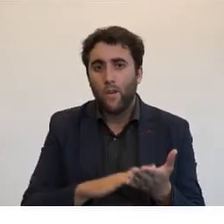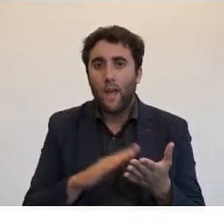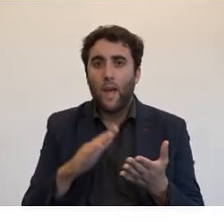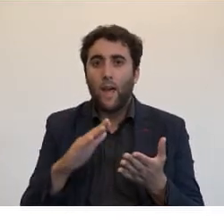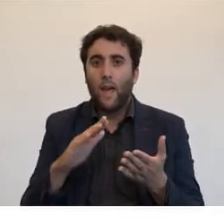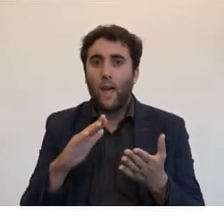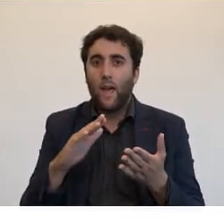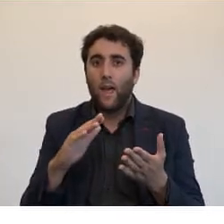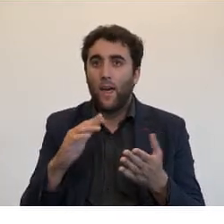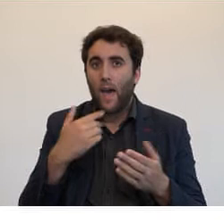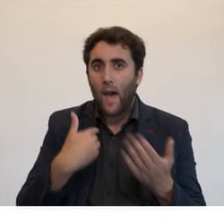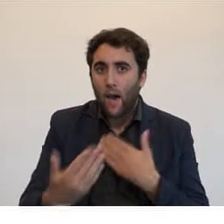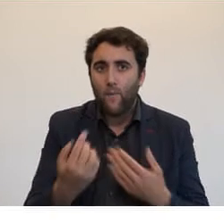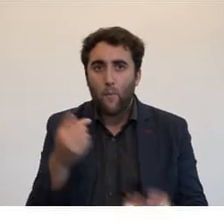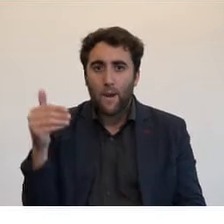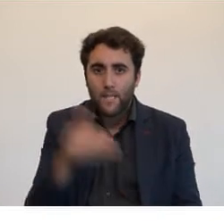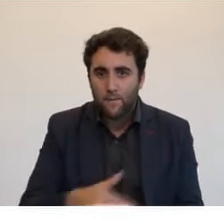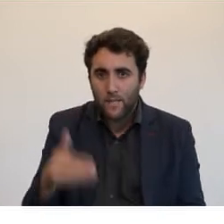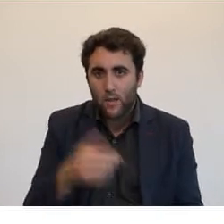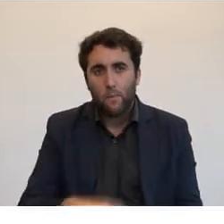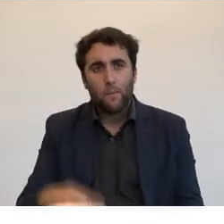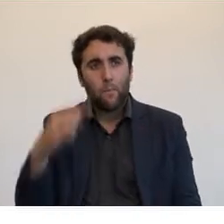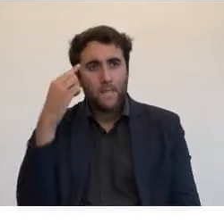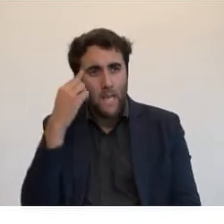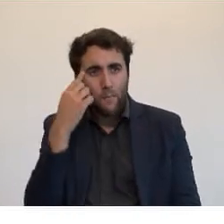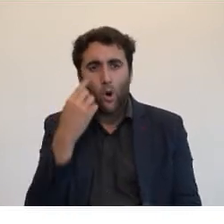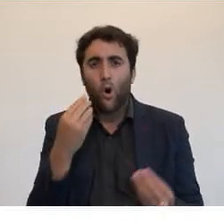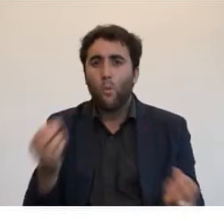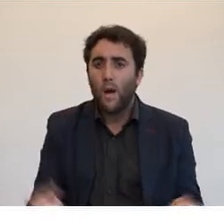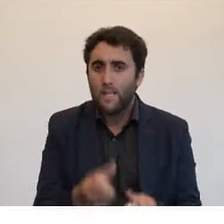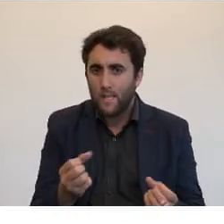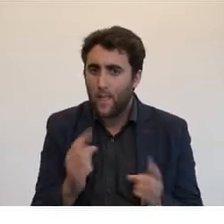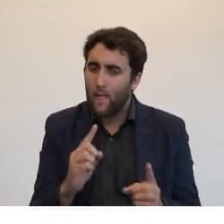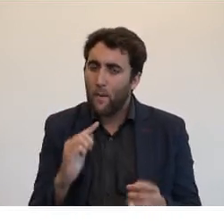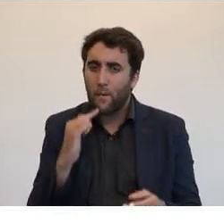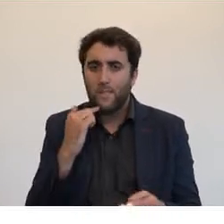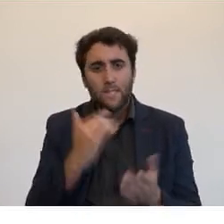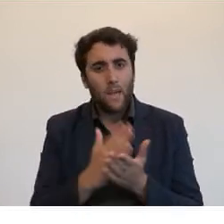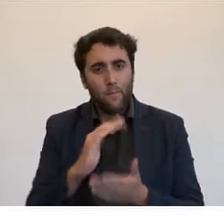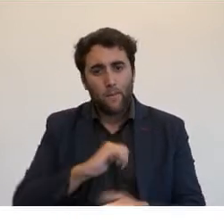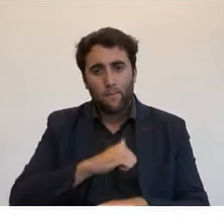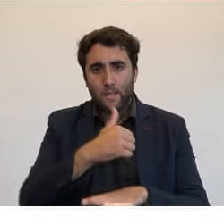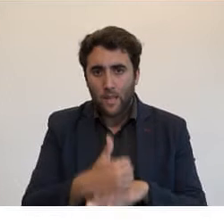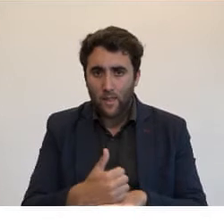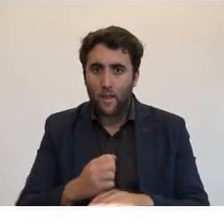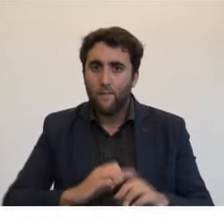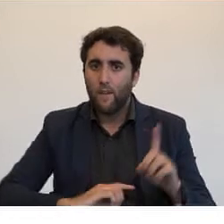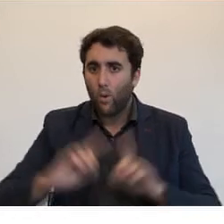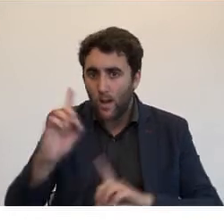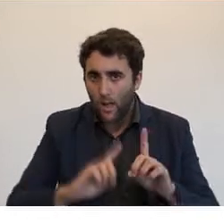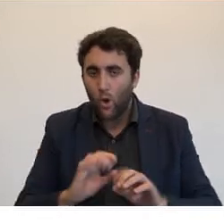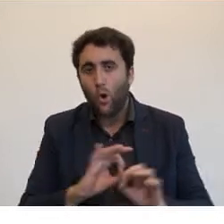la colaboración y la participación en el sentido más estricto tenían que estar presentes en nuestras facultades, en